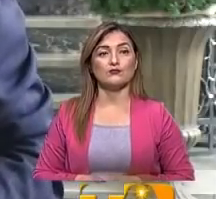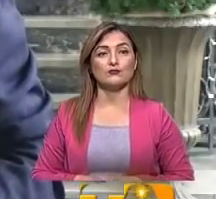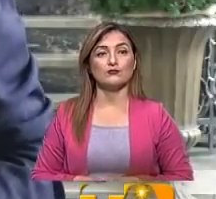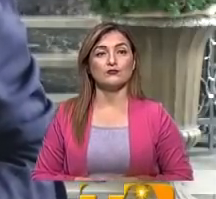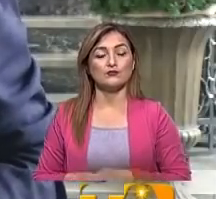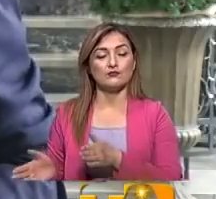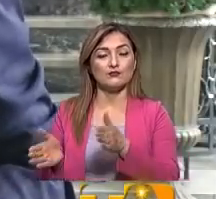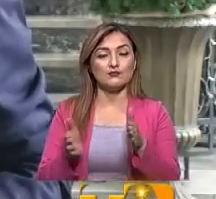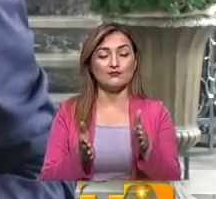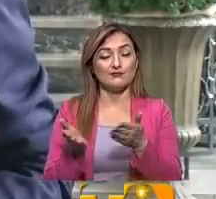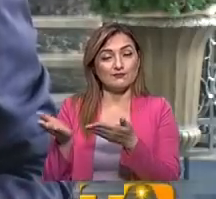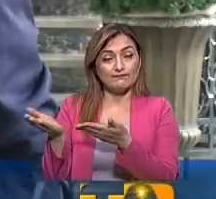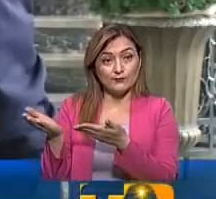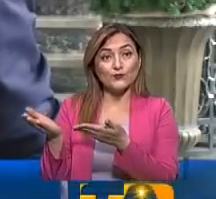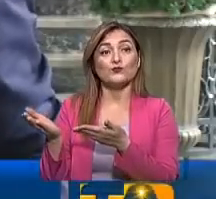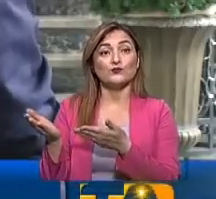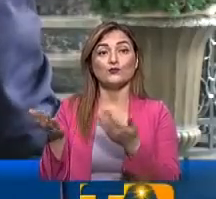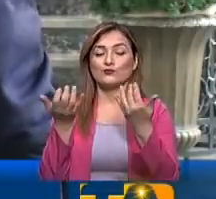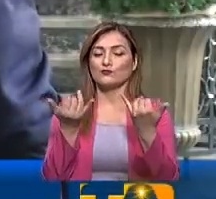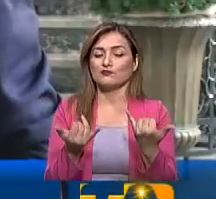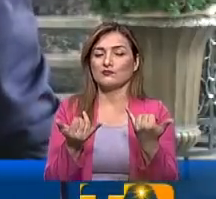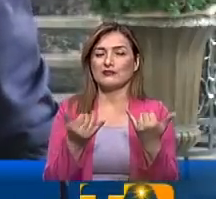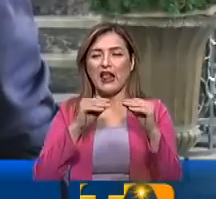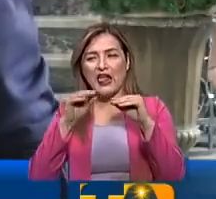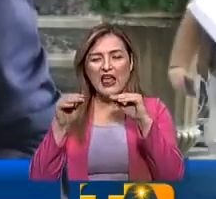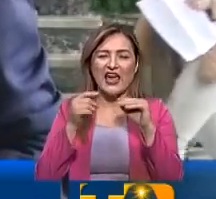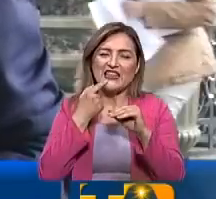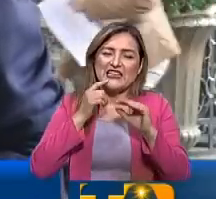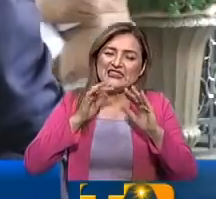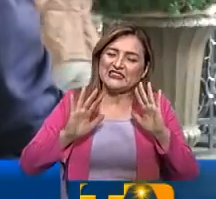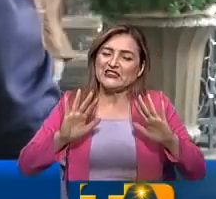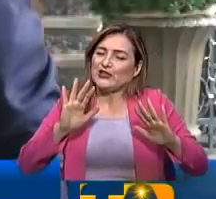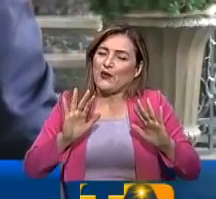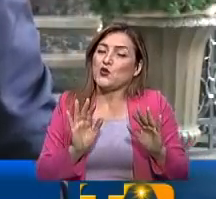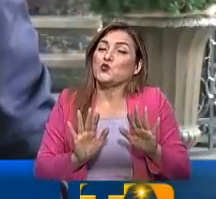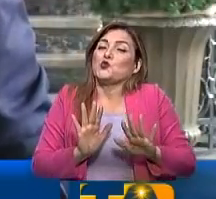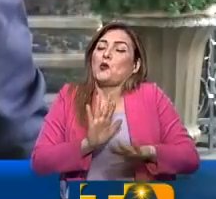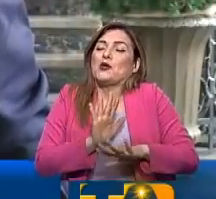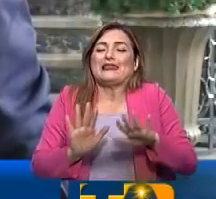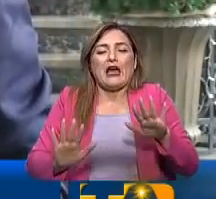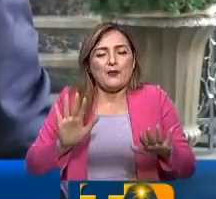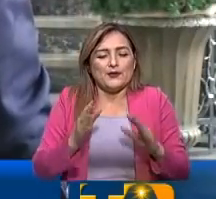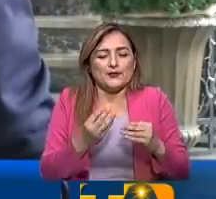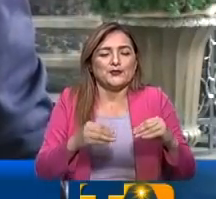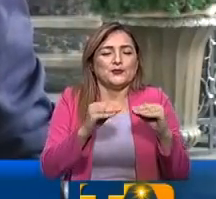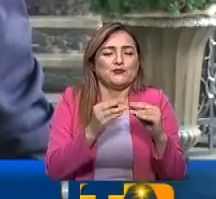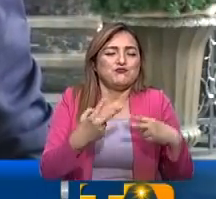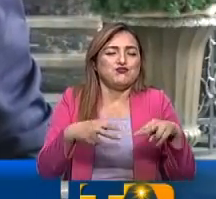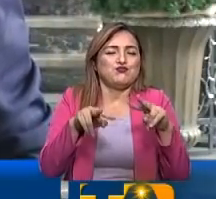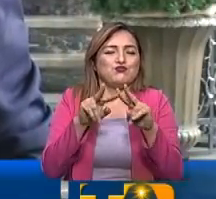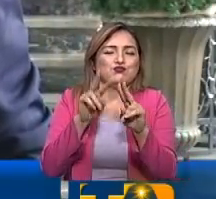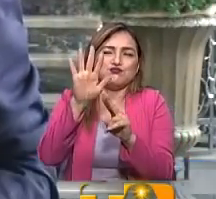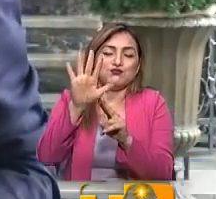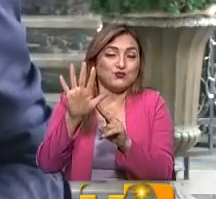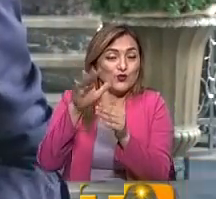Ahí tienen ustedes, amigos televidentes. De momento es una especulación este probable incremento de $25 al salario